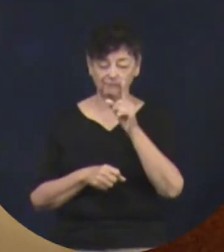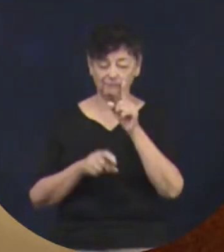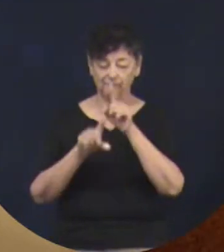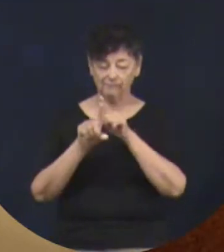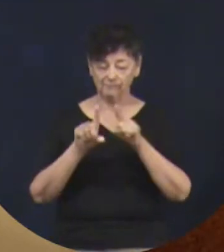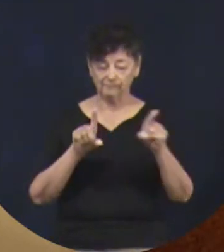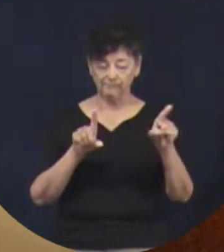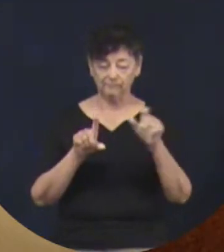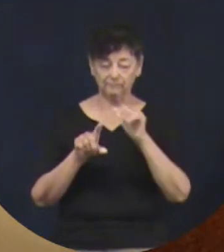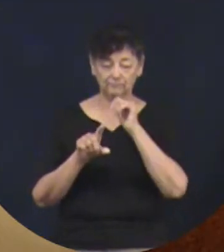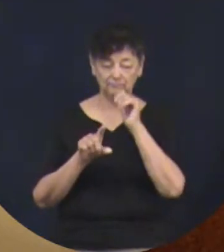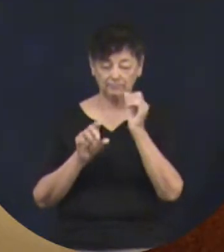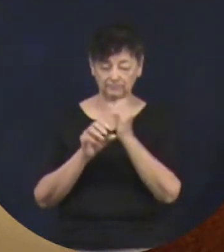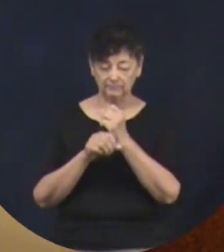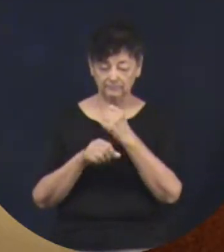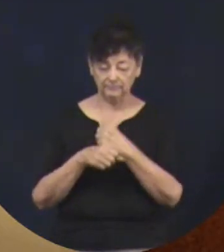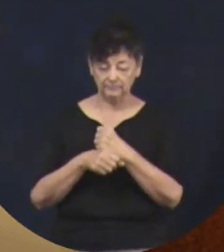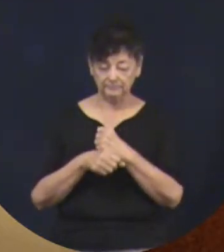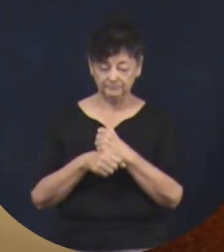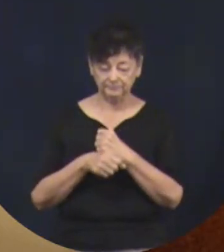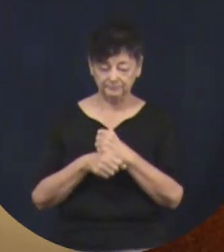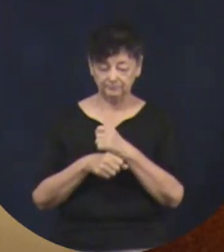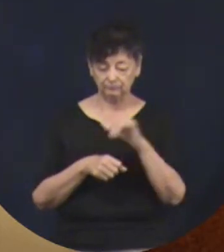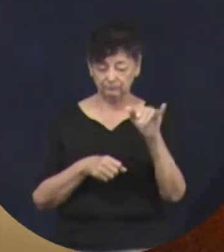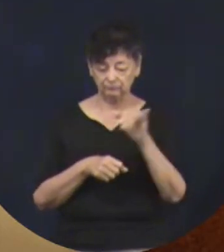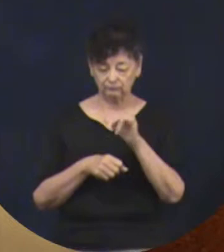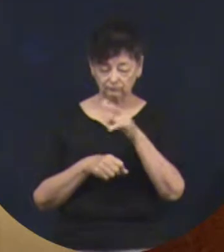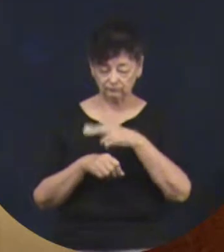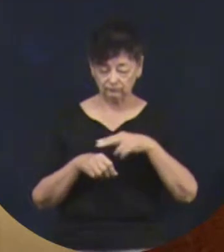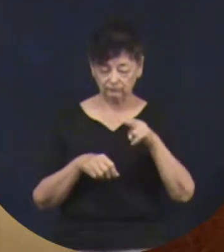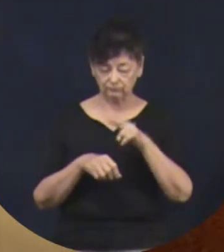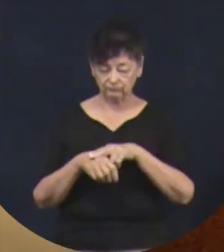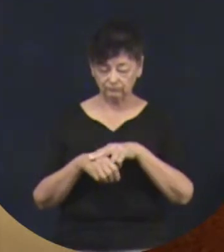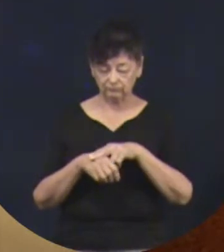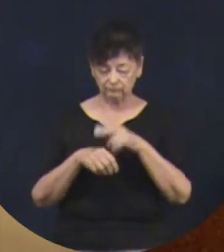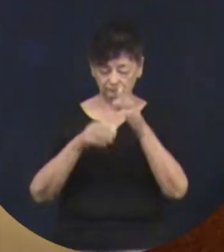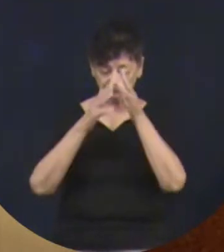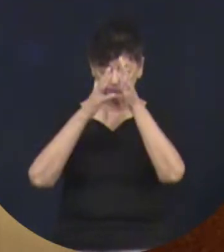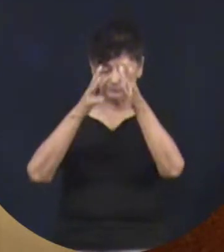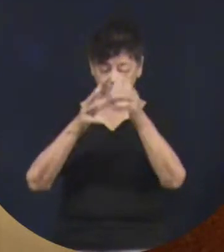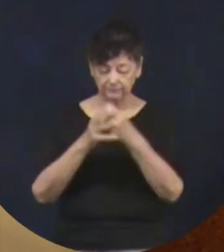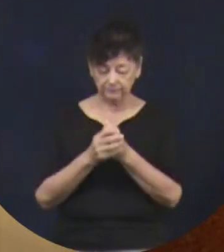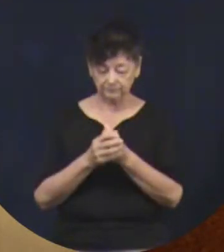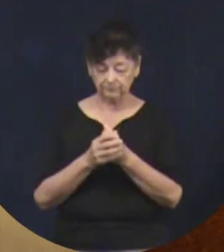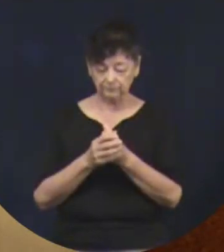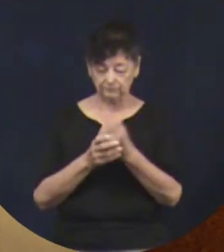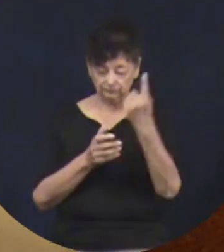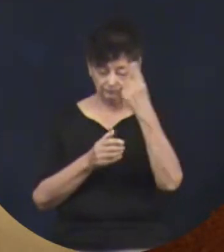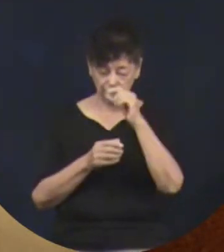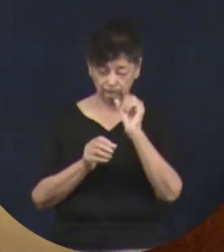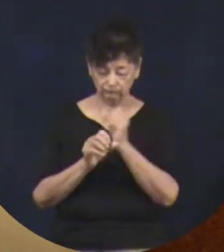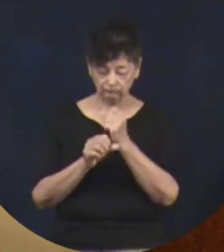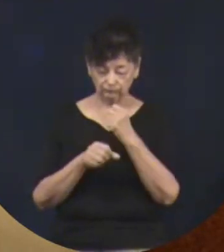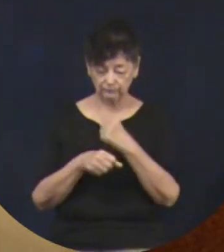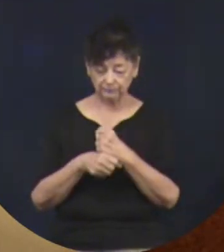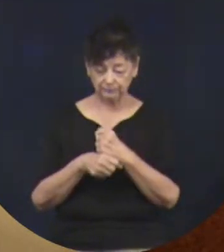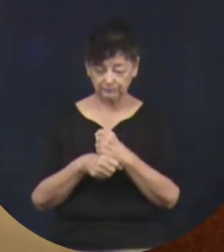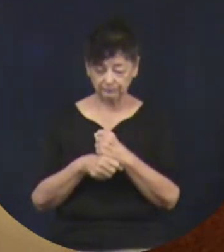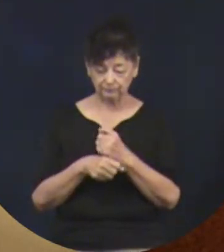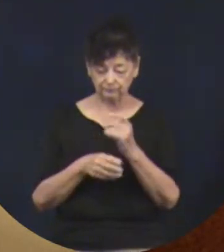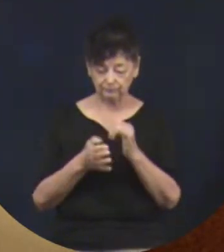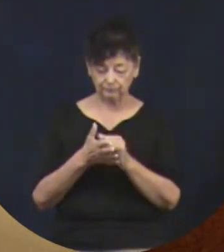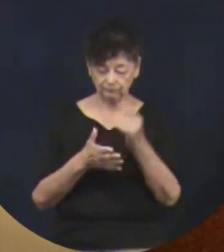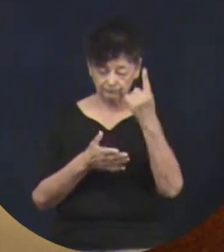verdadero, engendrado, no creado, de la misma naturaleza del Padre, por quien todo fue hecho, que